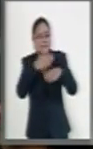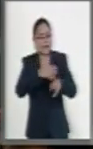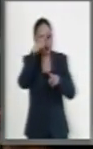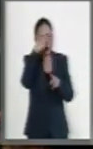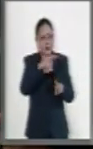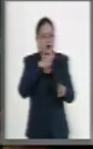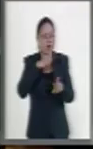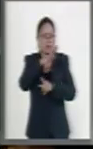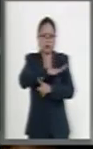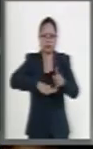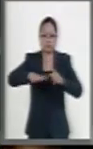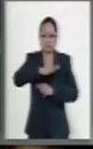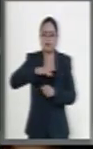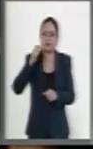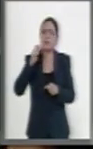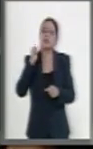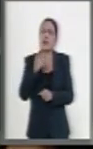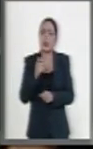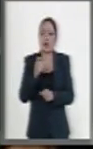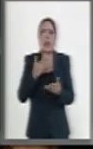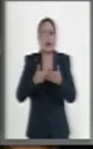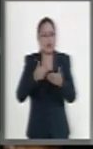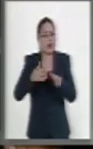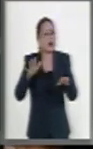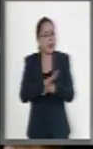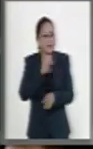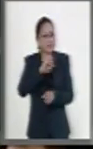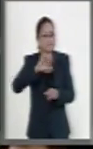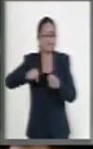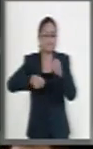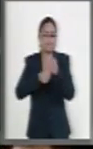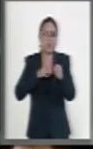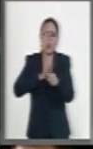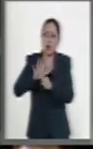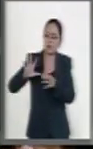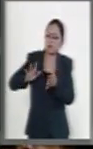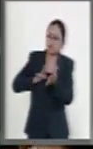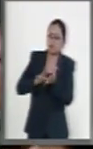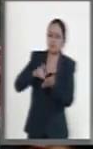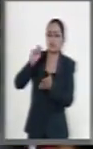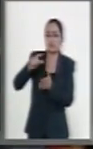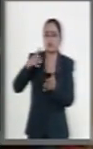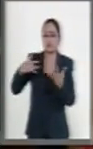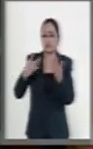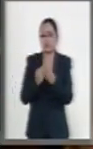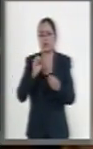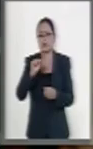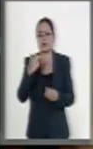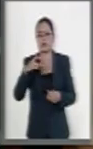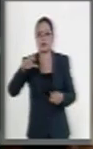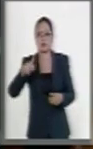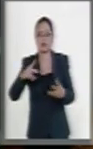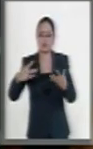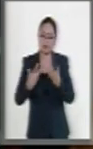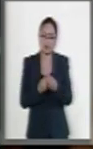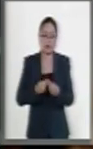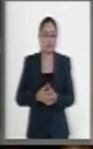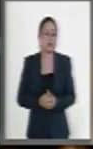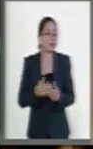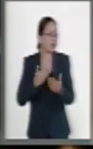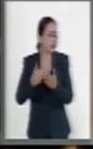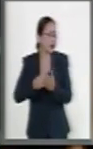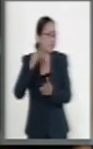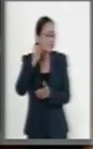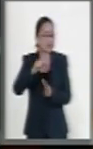un contexto que, si bien ha cambiado, está respaldado y coordinado con la Secretaría de Hacienda. De esta forma,